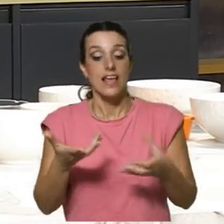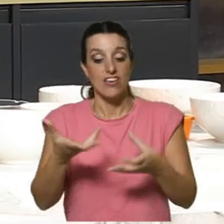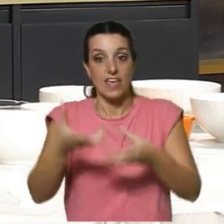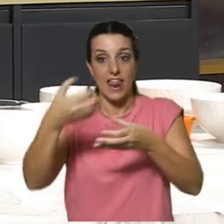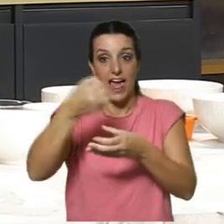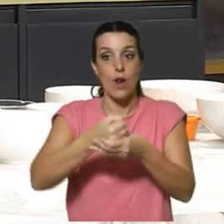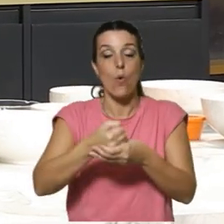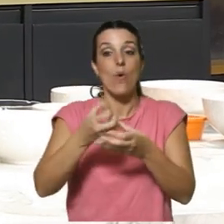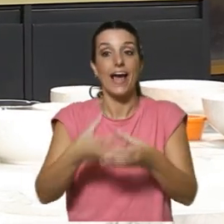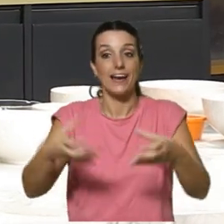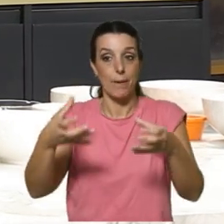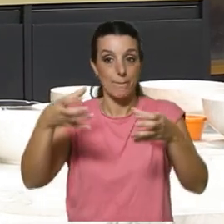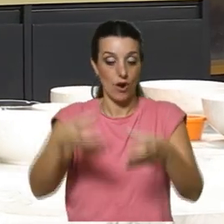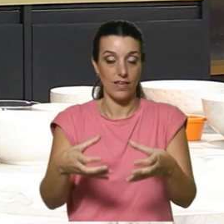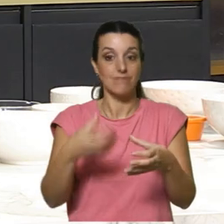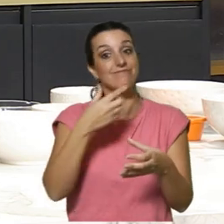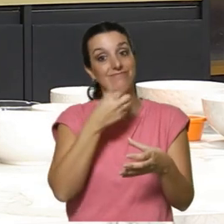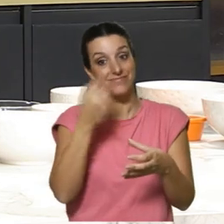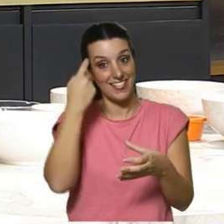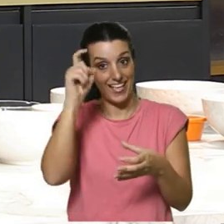te agarrás una jarrita, te la pones acá.